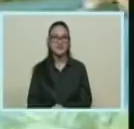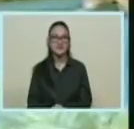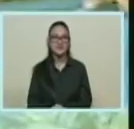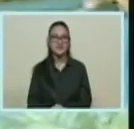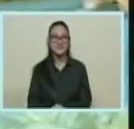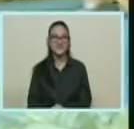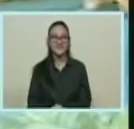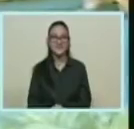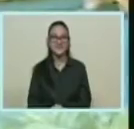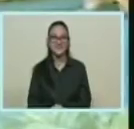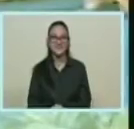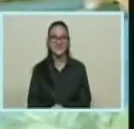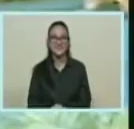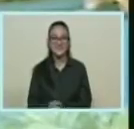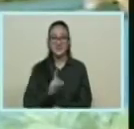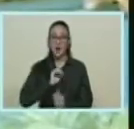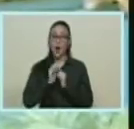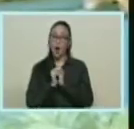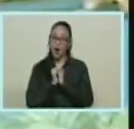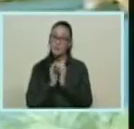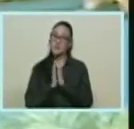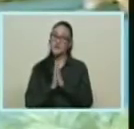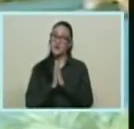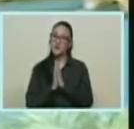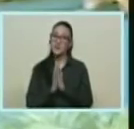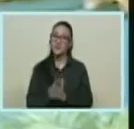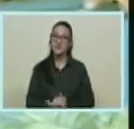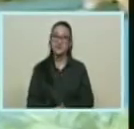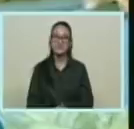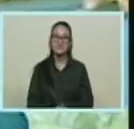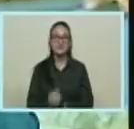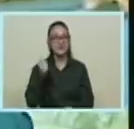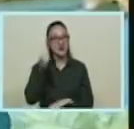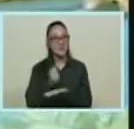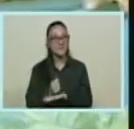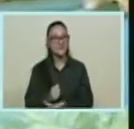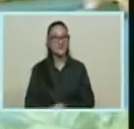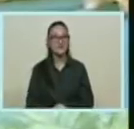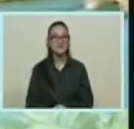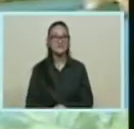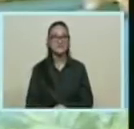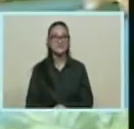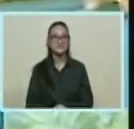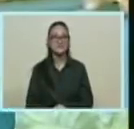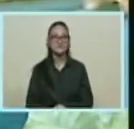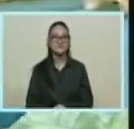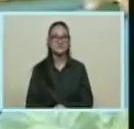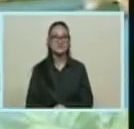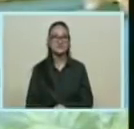Recen por mí. Oren por mí. Amén. Ahora,